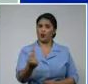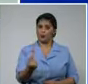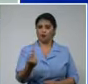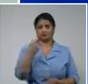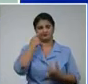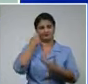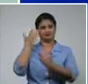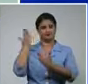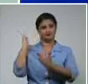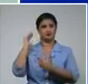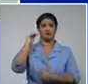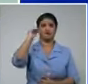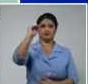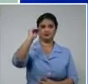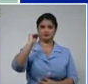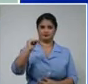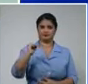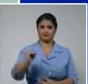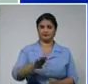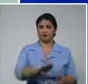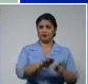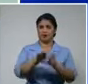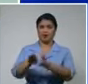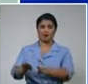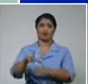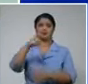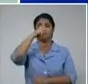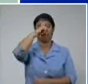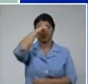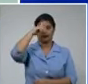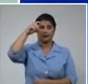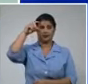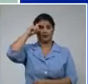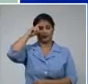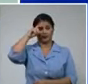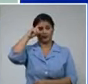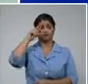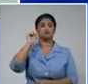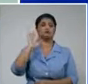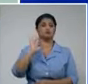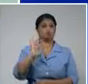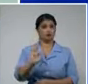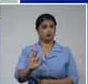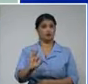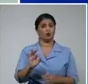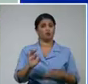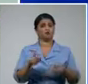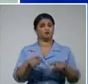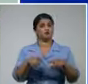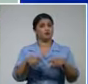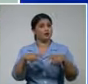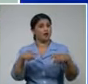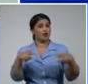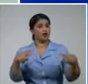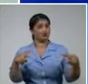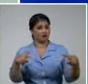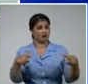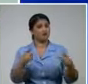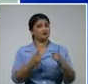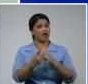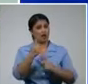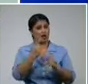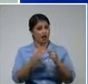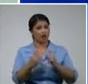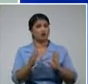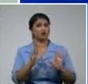ellos. Santi Espíritu, aunque una cifra elevada de casos autóctonos, 56, pero inferior al día